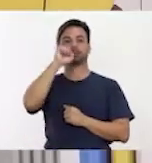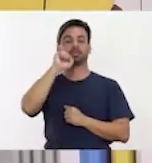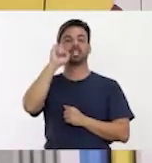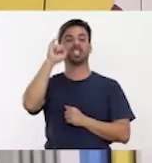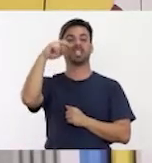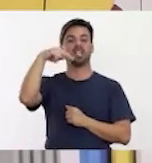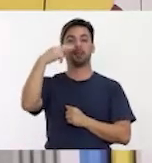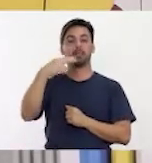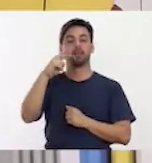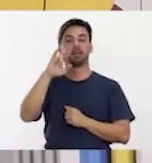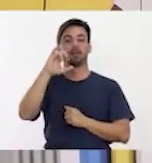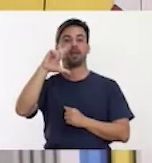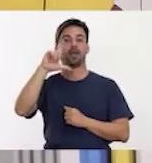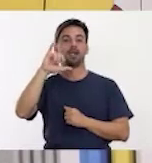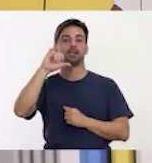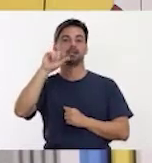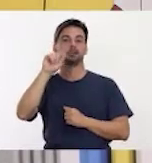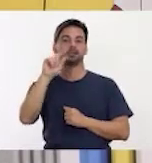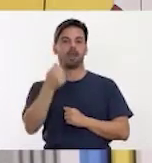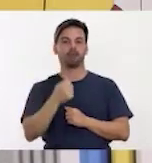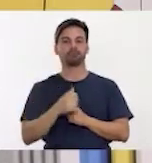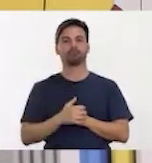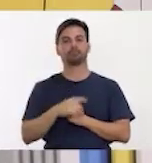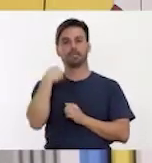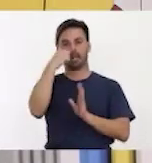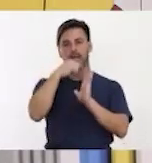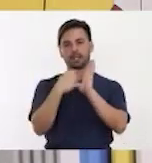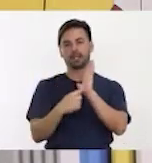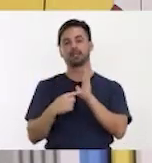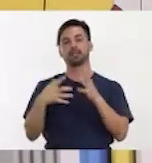O sea, ha llegado a su fase imperialista.